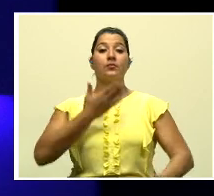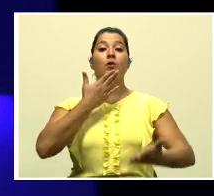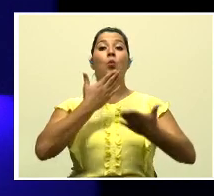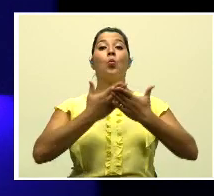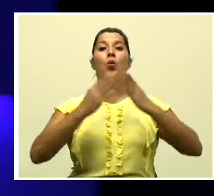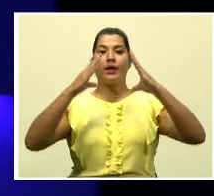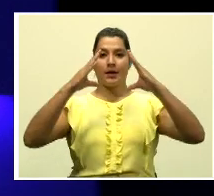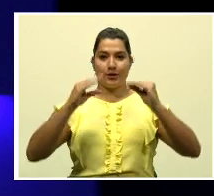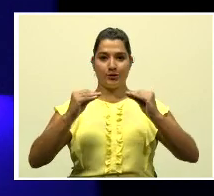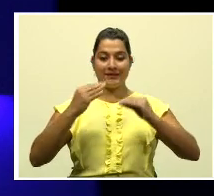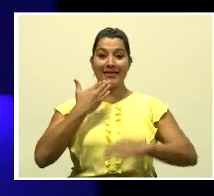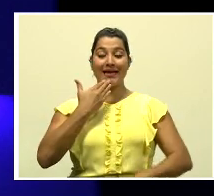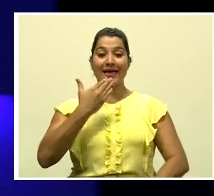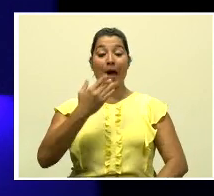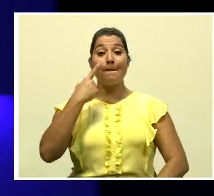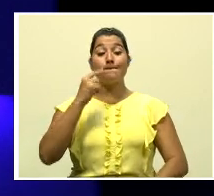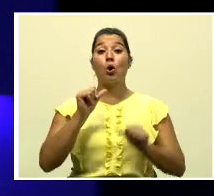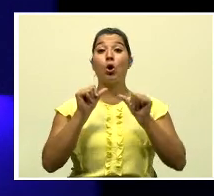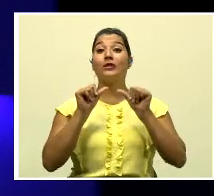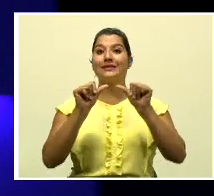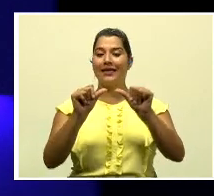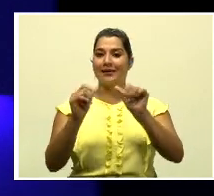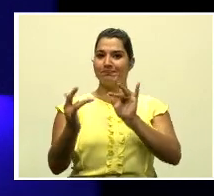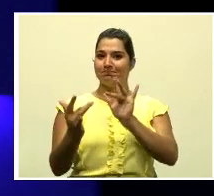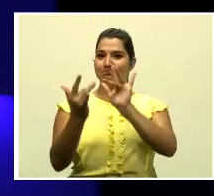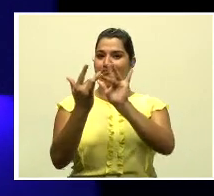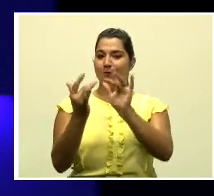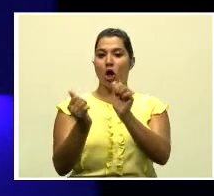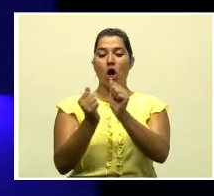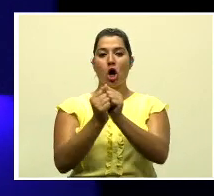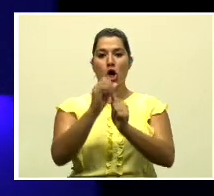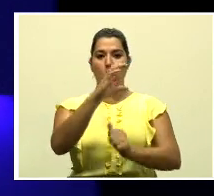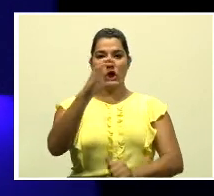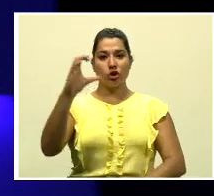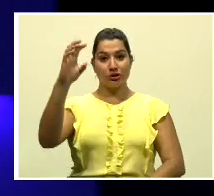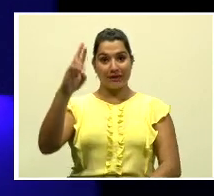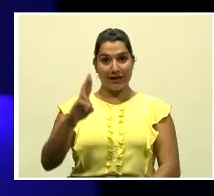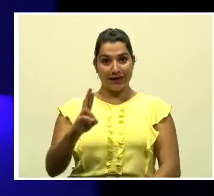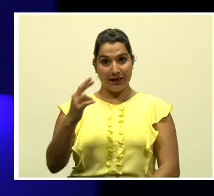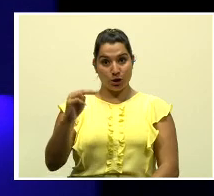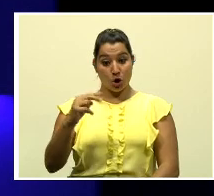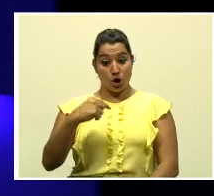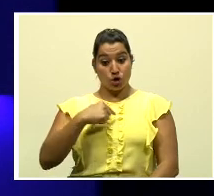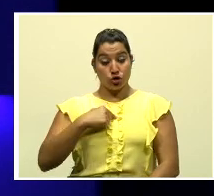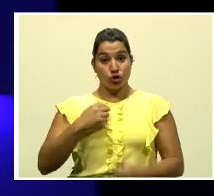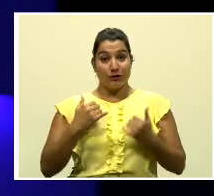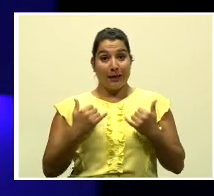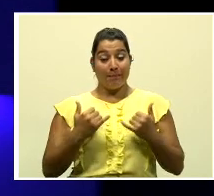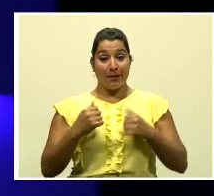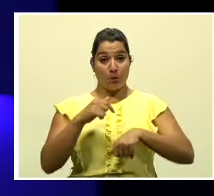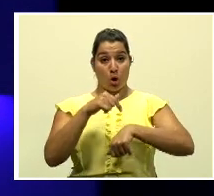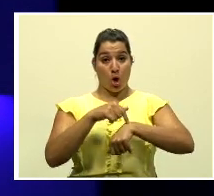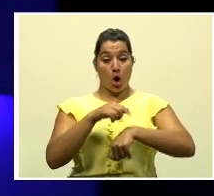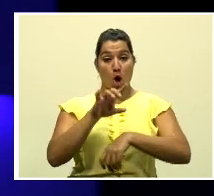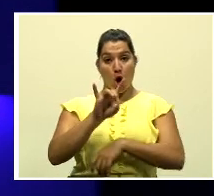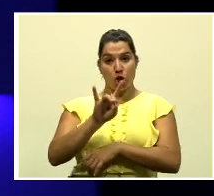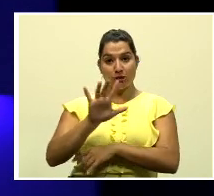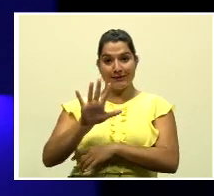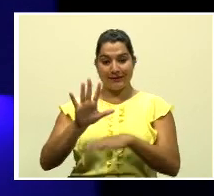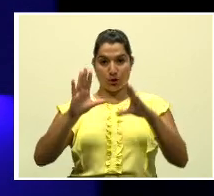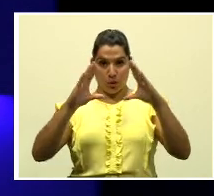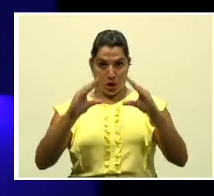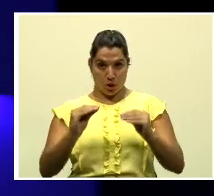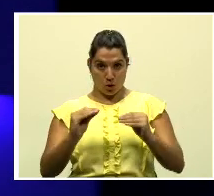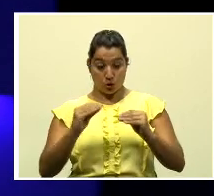Buenas noches, gracias por continuar conectados a la señal de Costa Rica Noticias. Estoy en vivo a las 8:05 de la